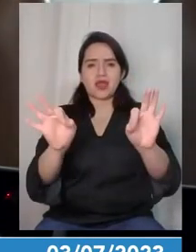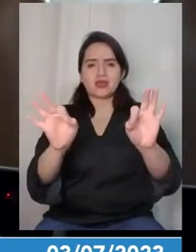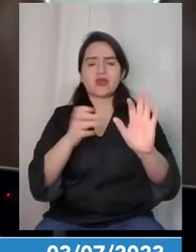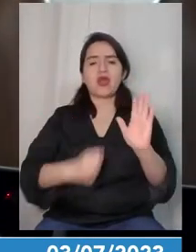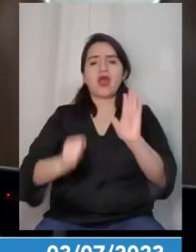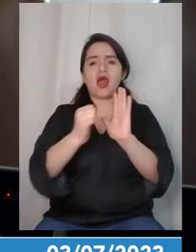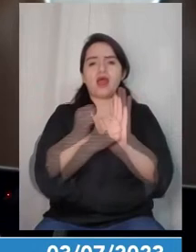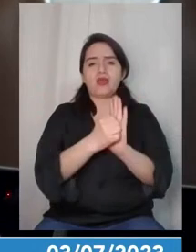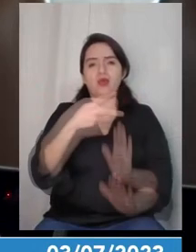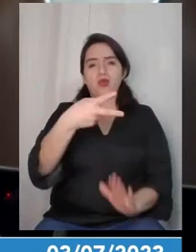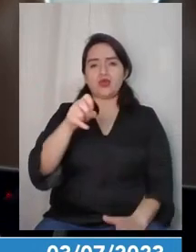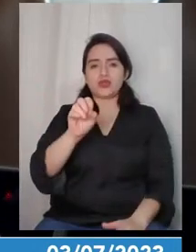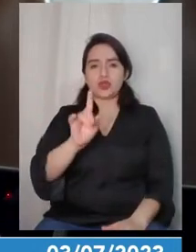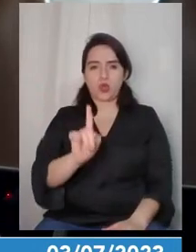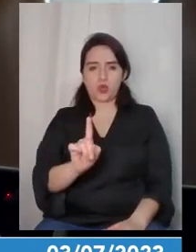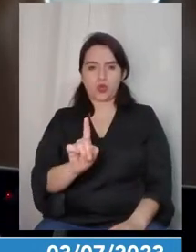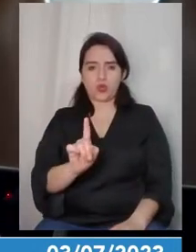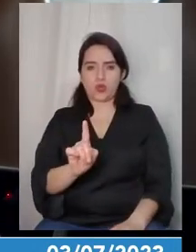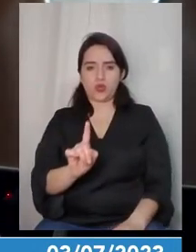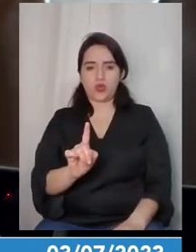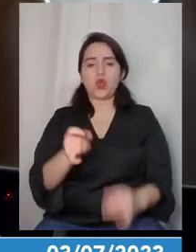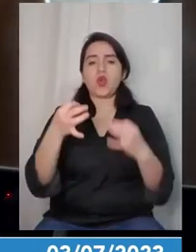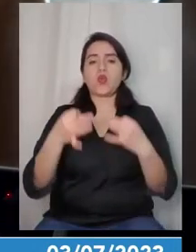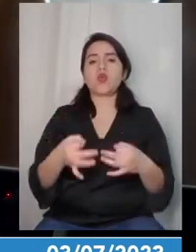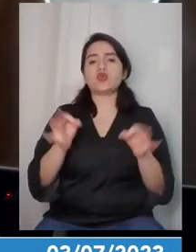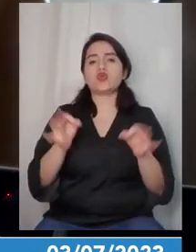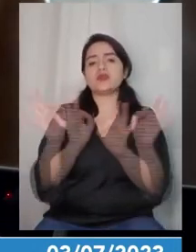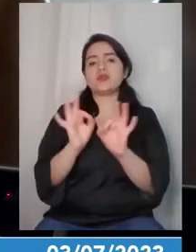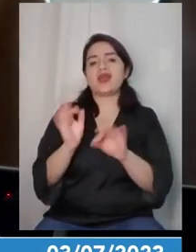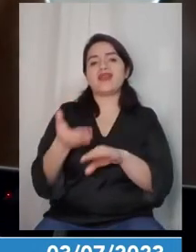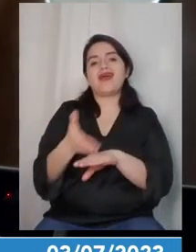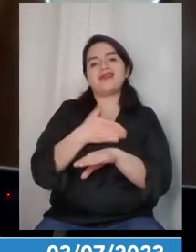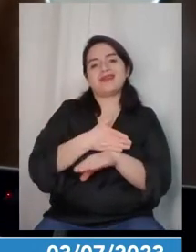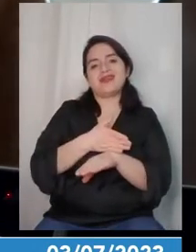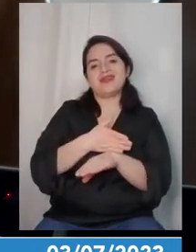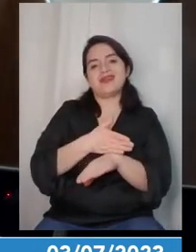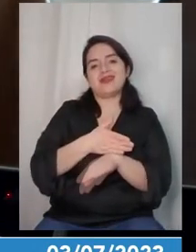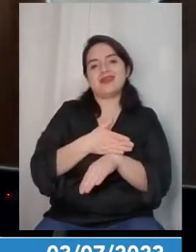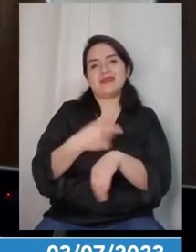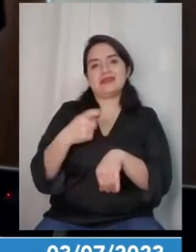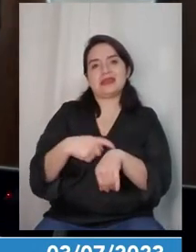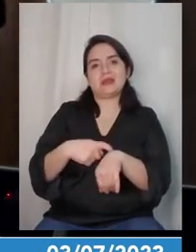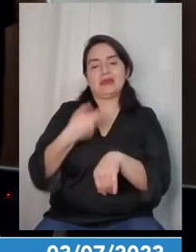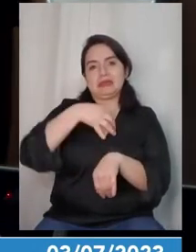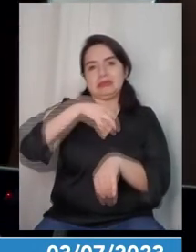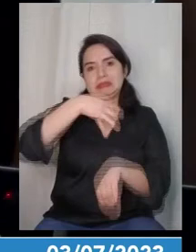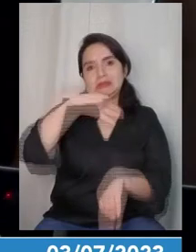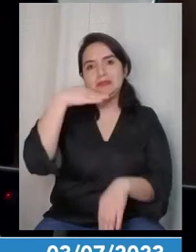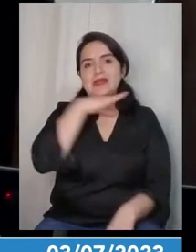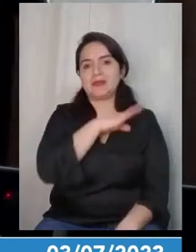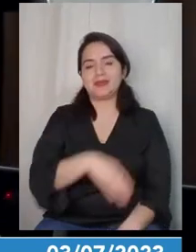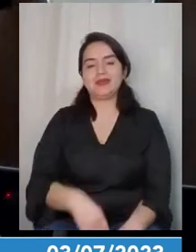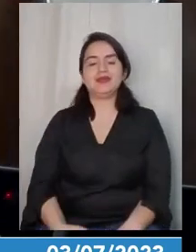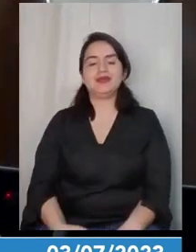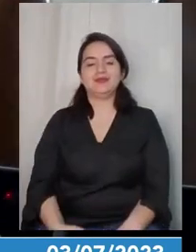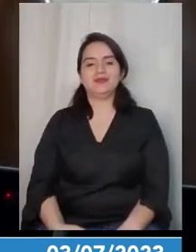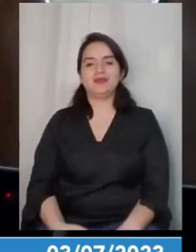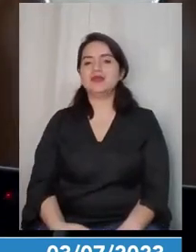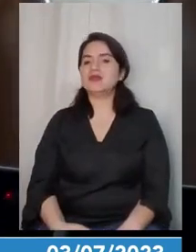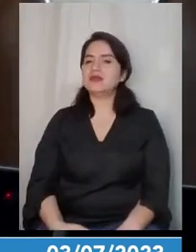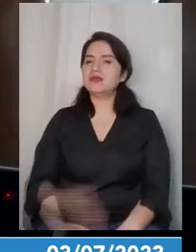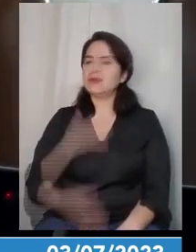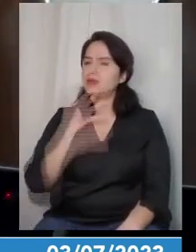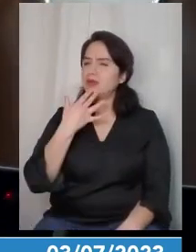201, ya que nos estaba justamente explicando antes de que pusiera el pie en el acelerador en la presentación de por qué no le parecía bien